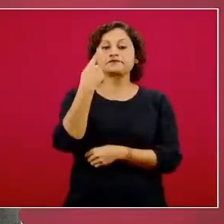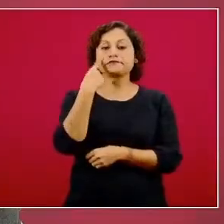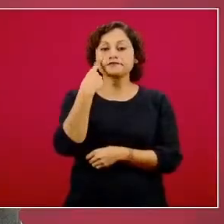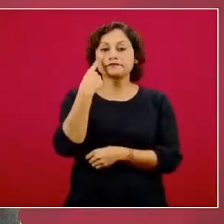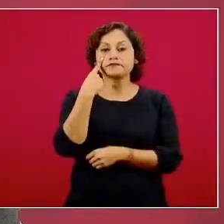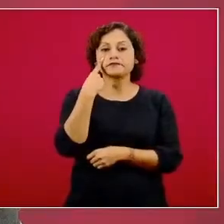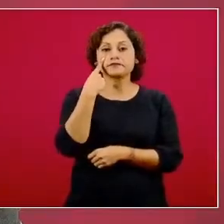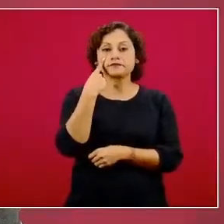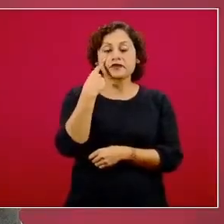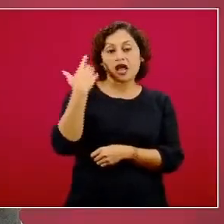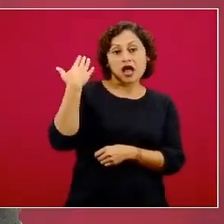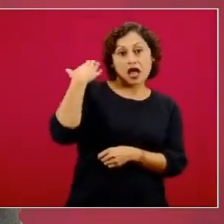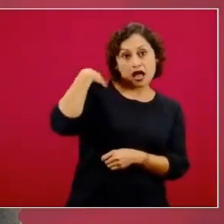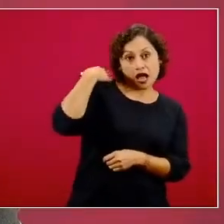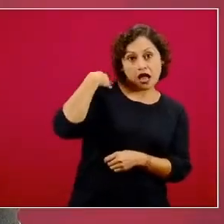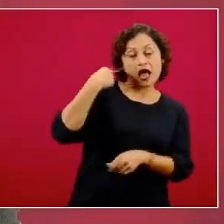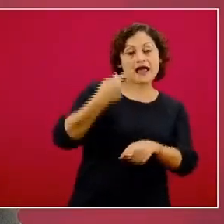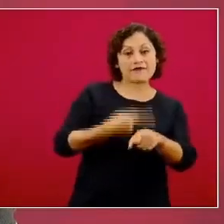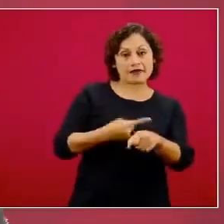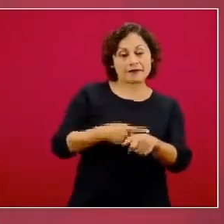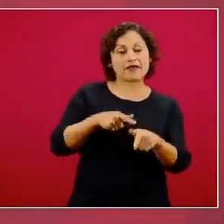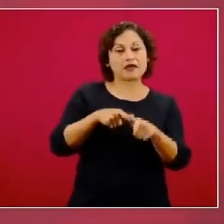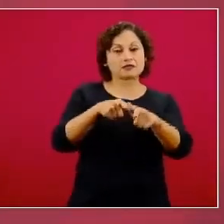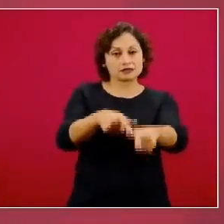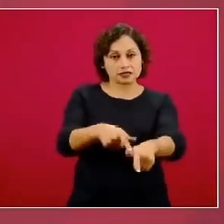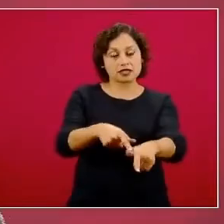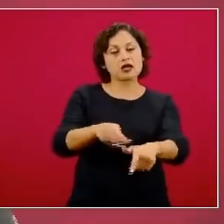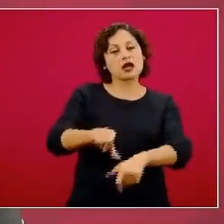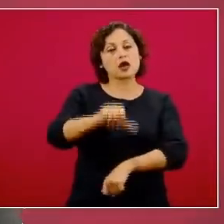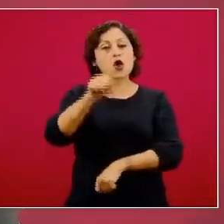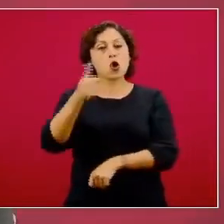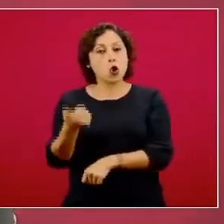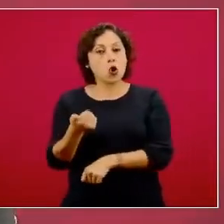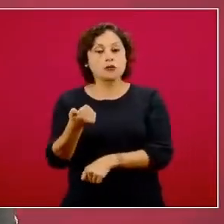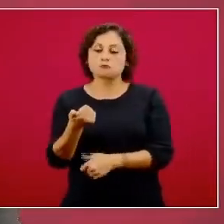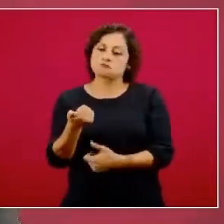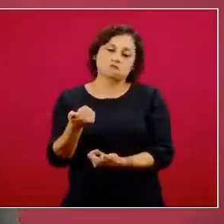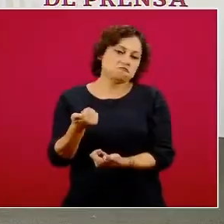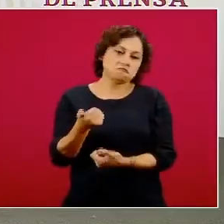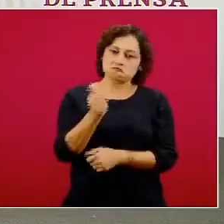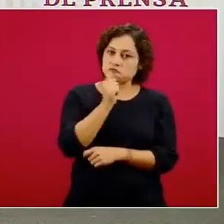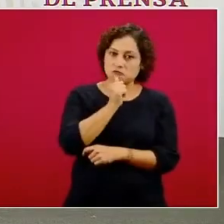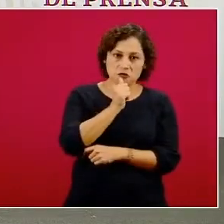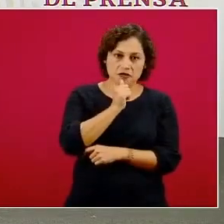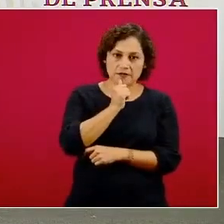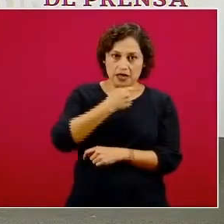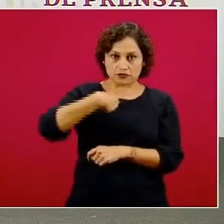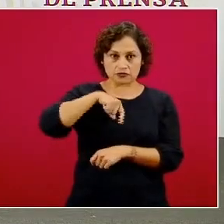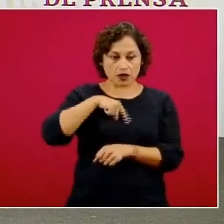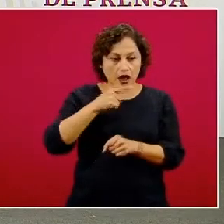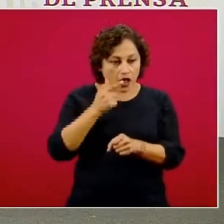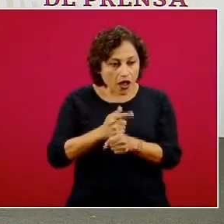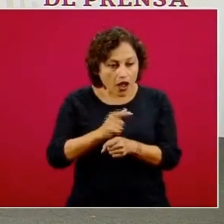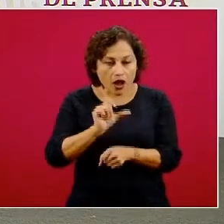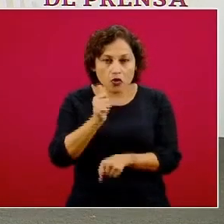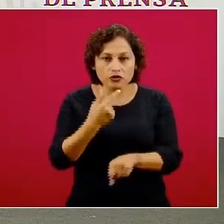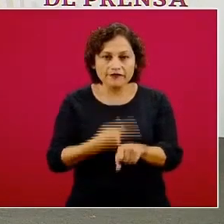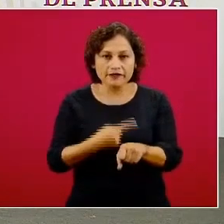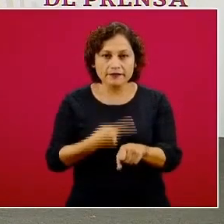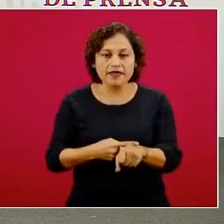que no sean las pulmonares no han sido específicamente identificadas por nosotros.